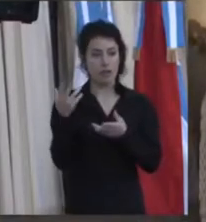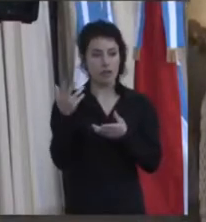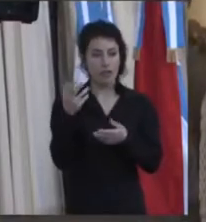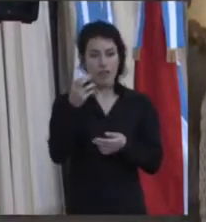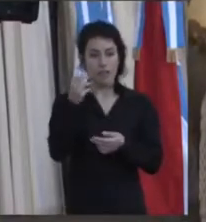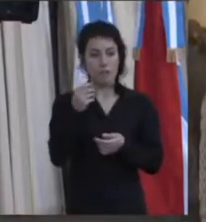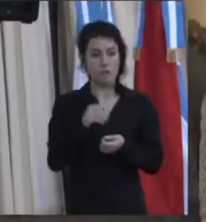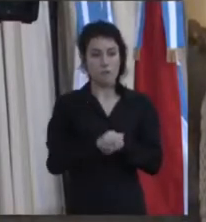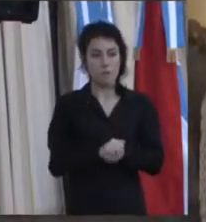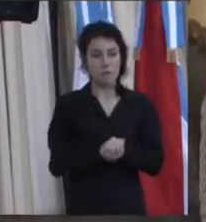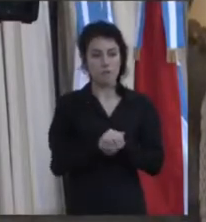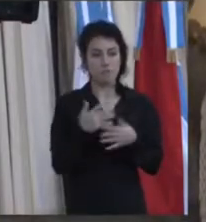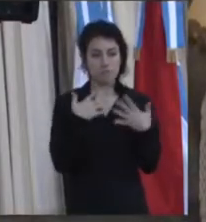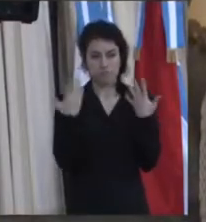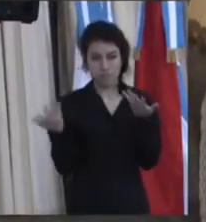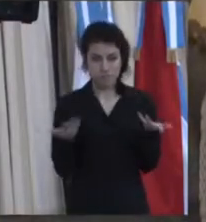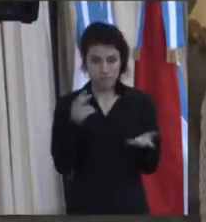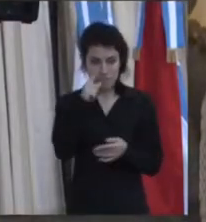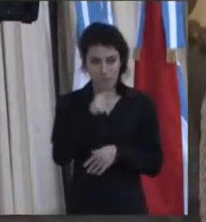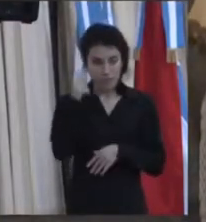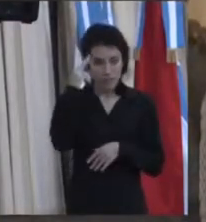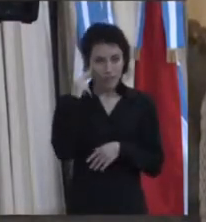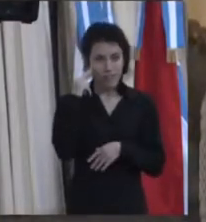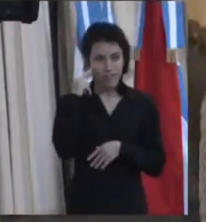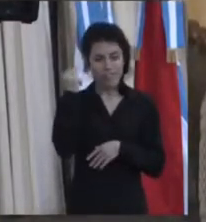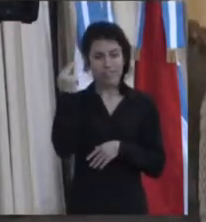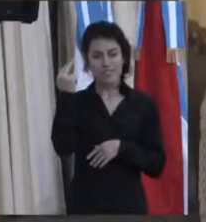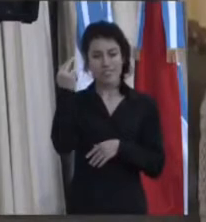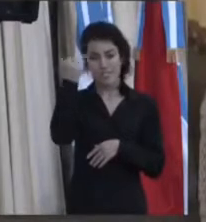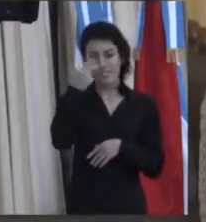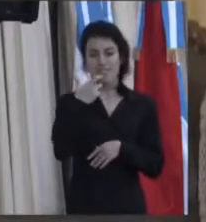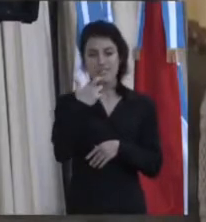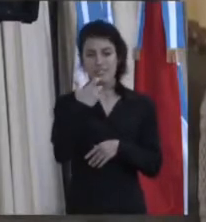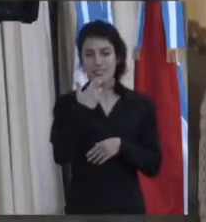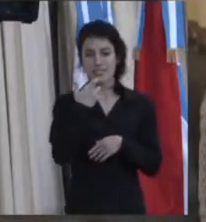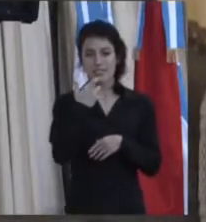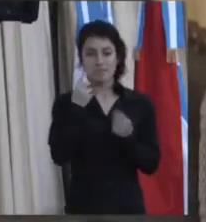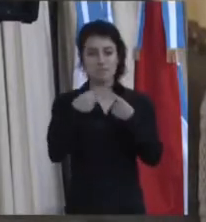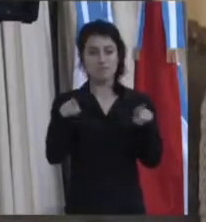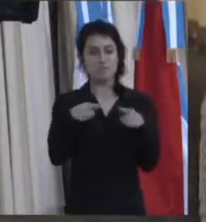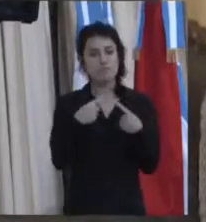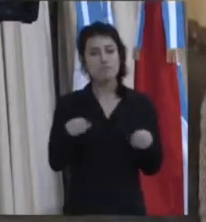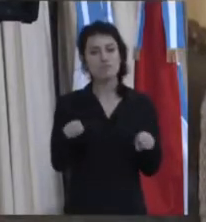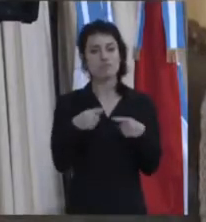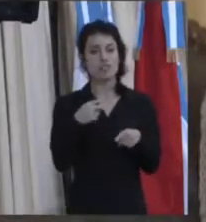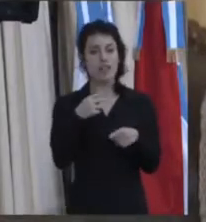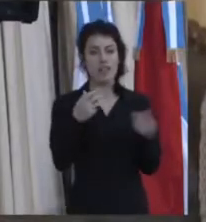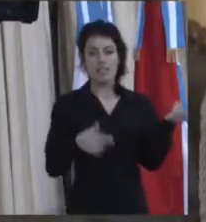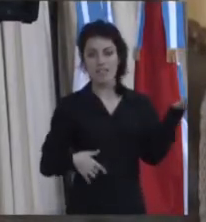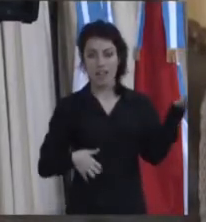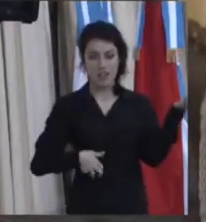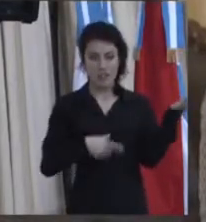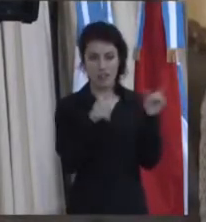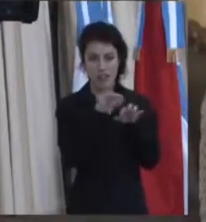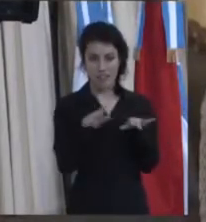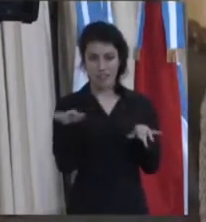1, o sea, en 1917, que el tango empezó a tener letra, porque el tango antes era